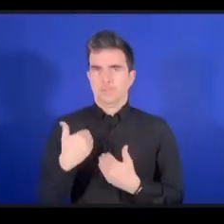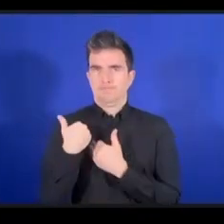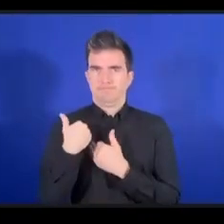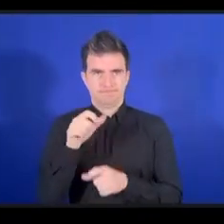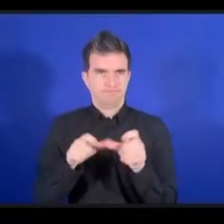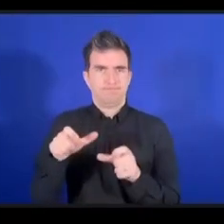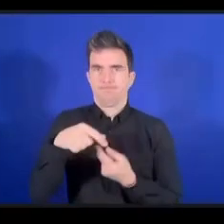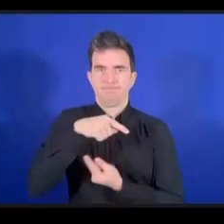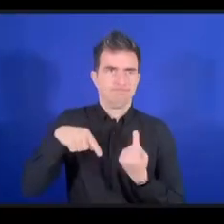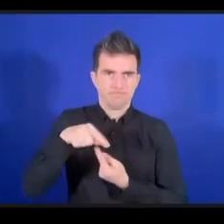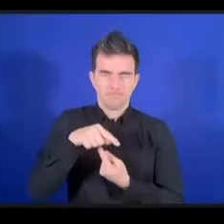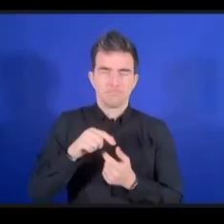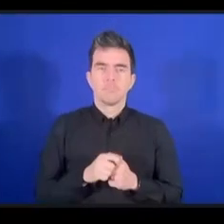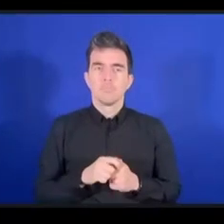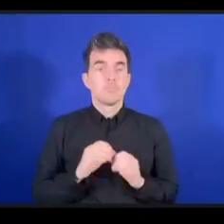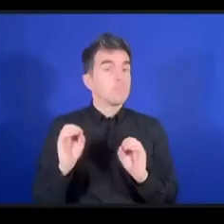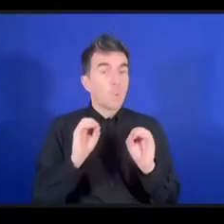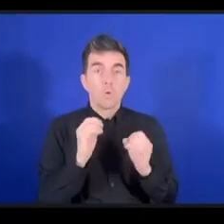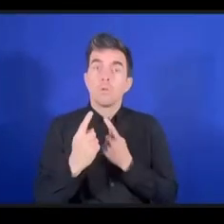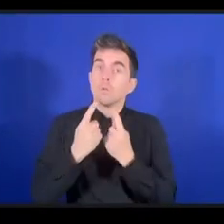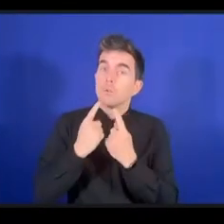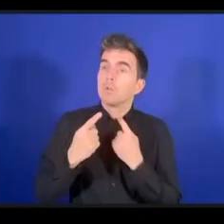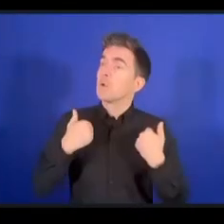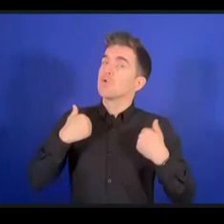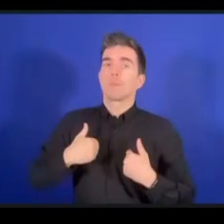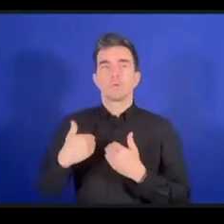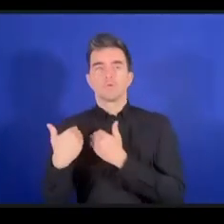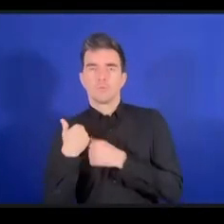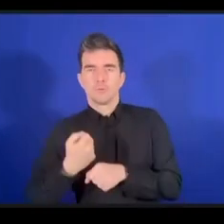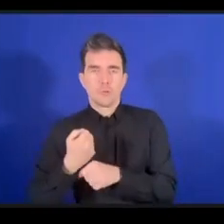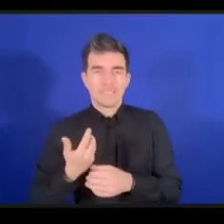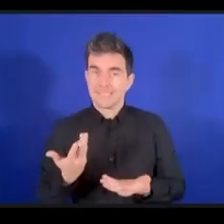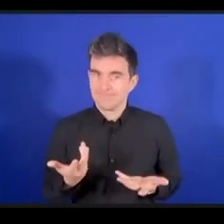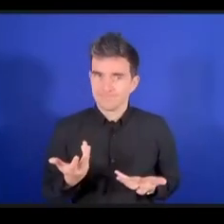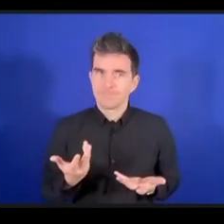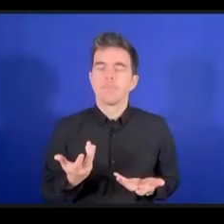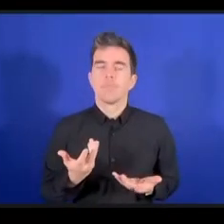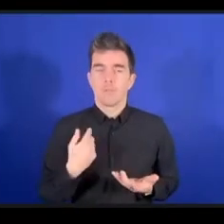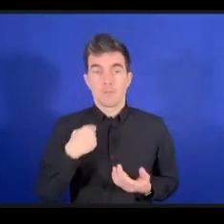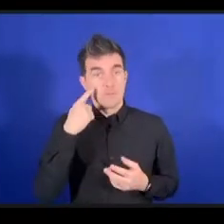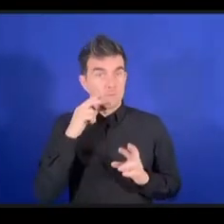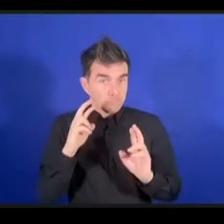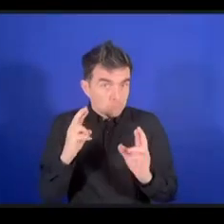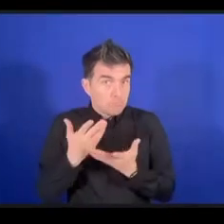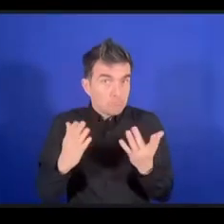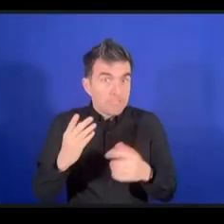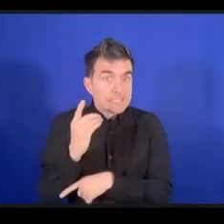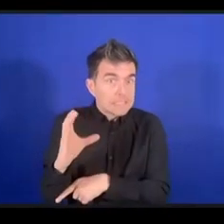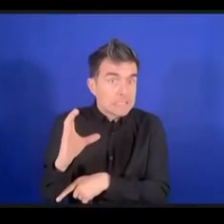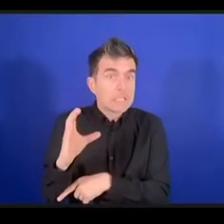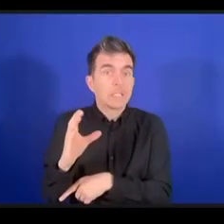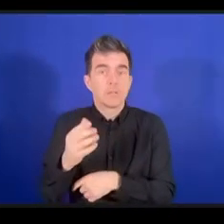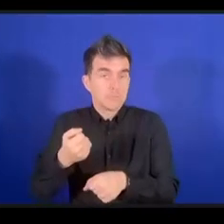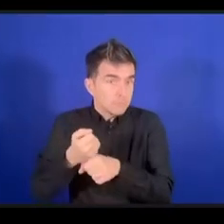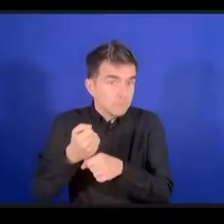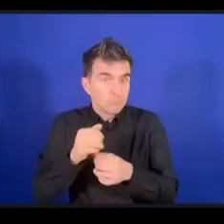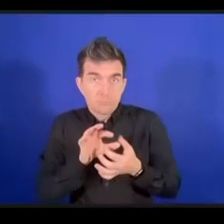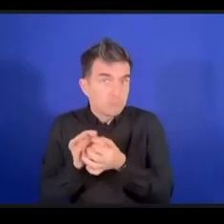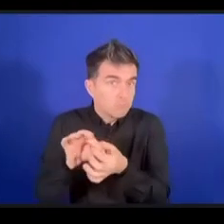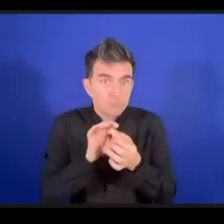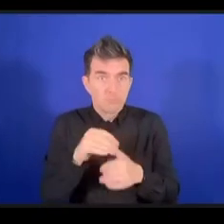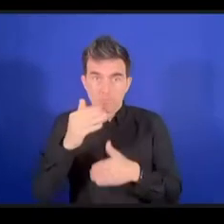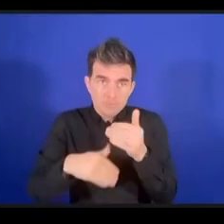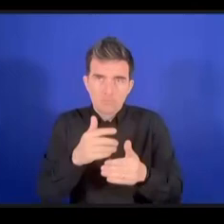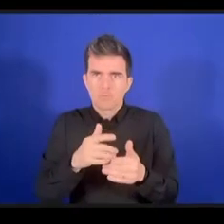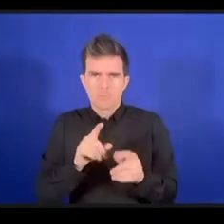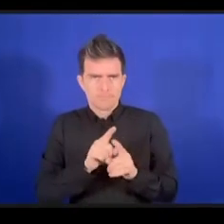deberes humanos nunca se mencionan esos deberes no debemos de seguir trabajando de manera aislada sino